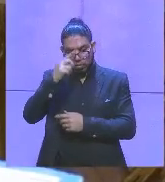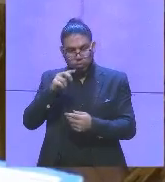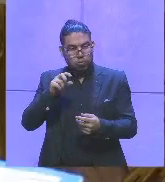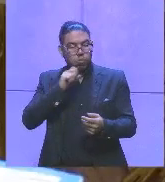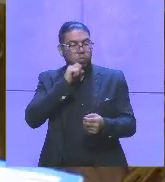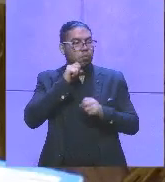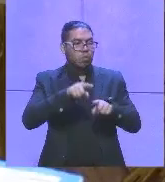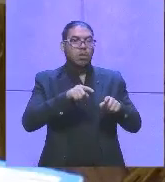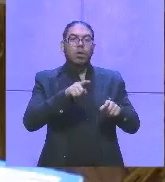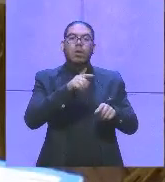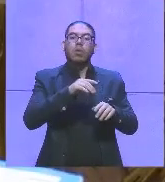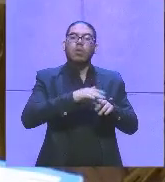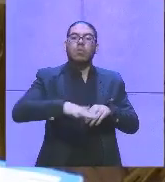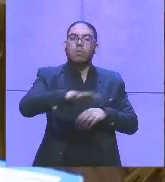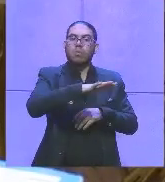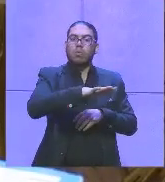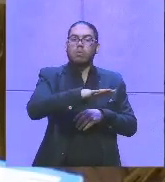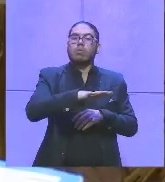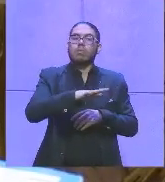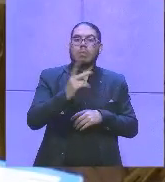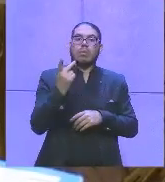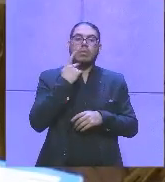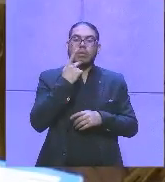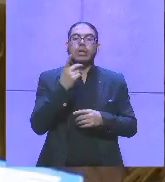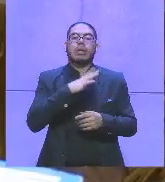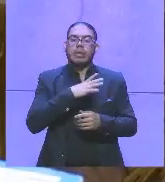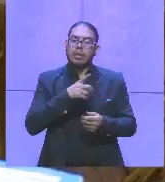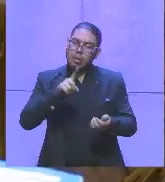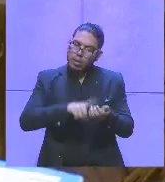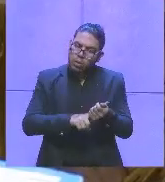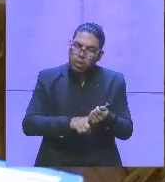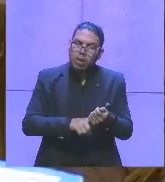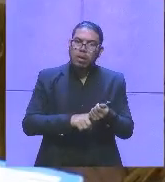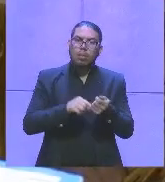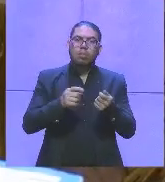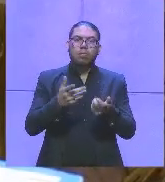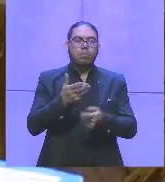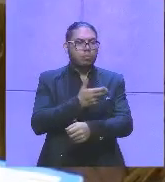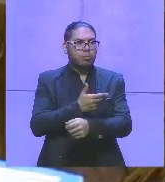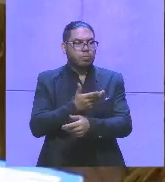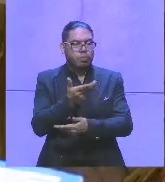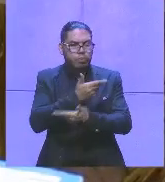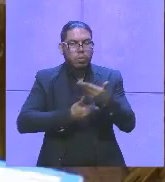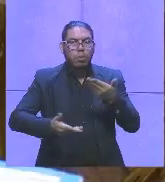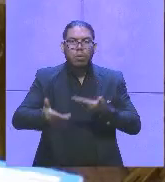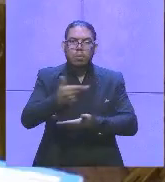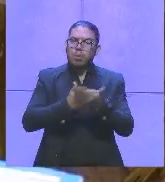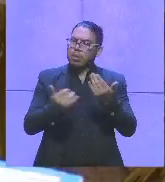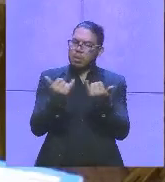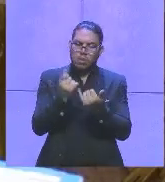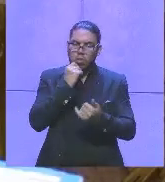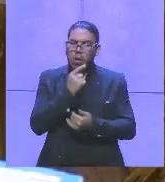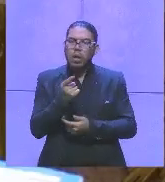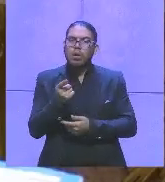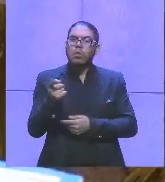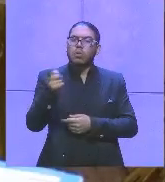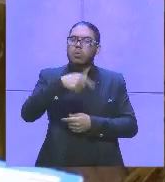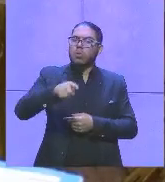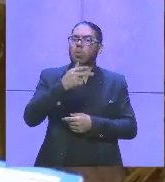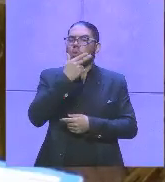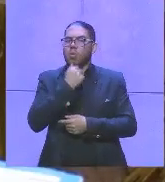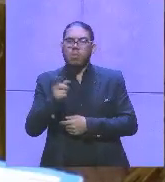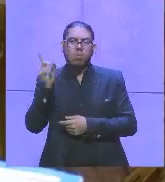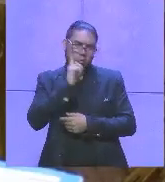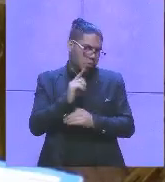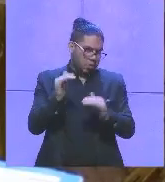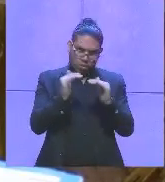arena política, que tiene que ser un espacio, que tiene que ser compartido por hombres y mujeres por igual. Y con esto también queda